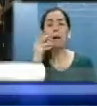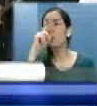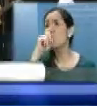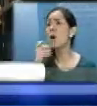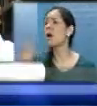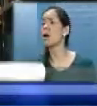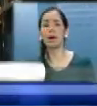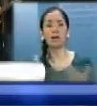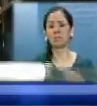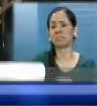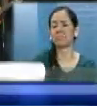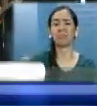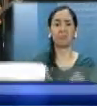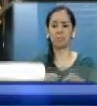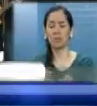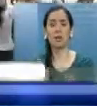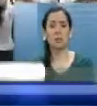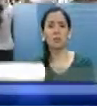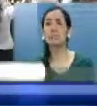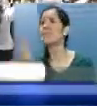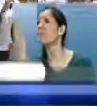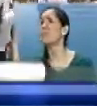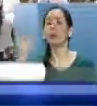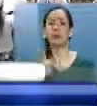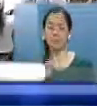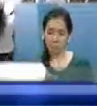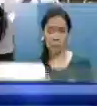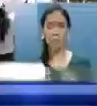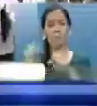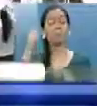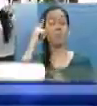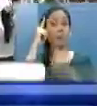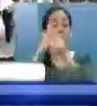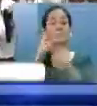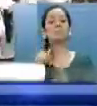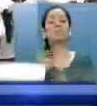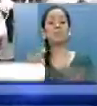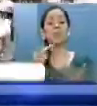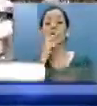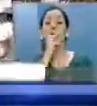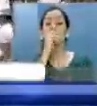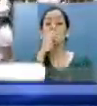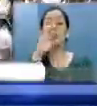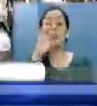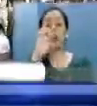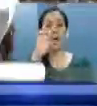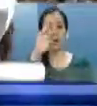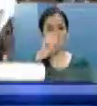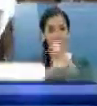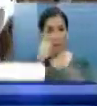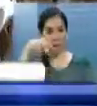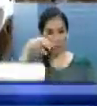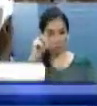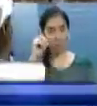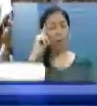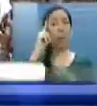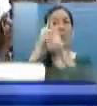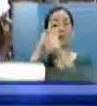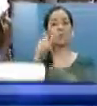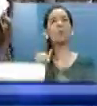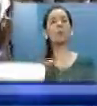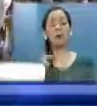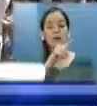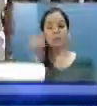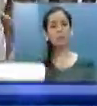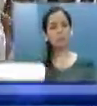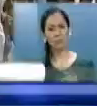nacionales e internacionales con el objetivo de dar realce al Domingo por el Huérfano, una celebración que tiene como objetivo despertar el interés de la